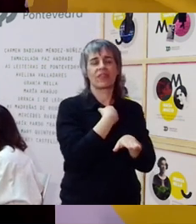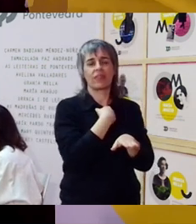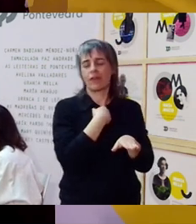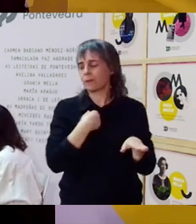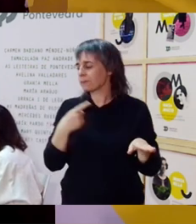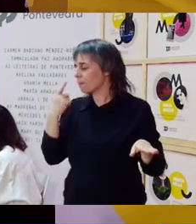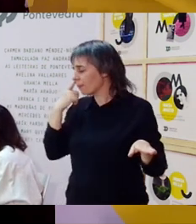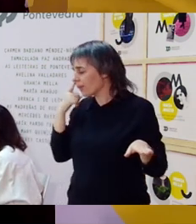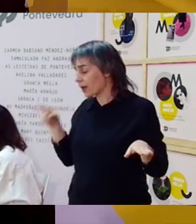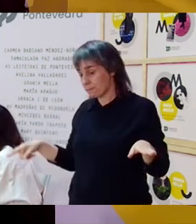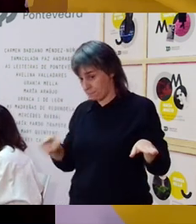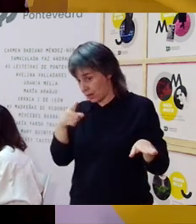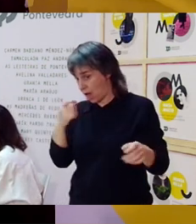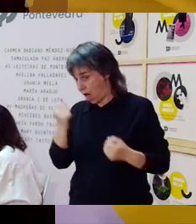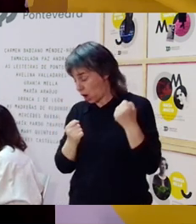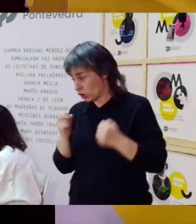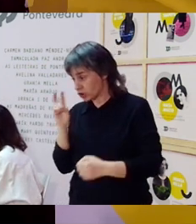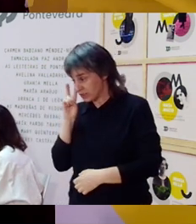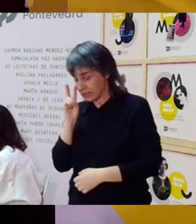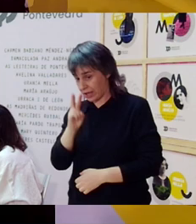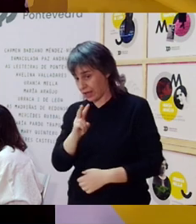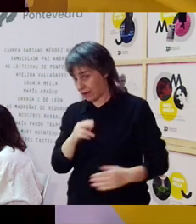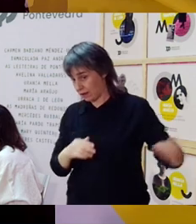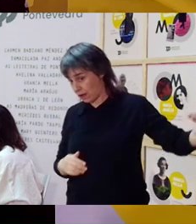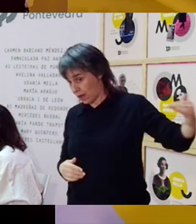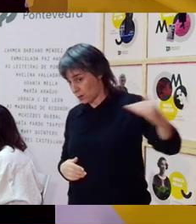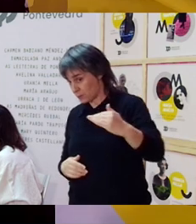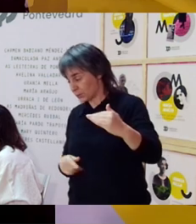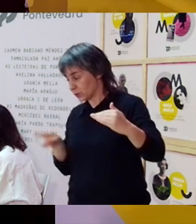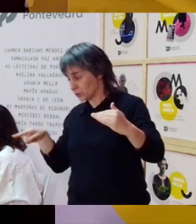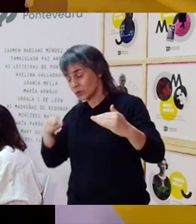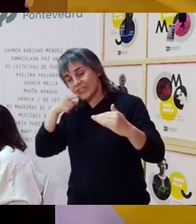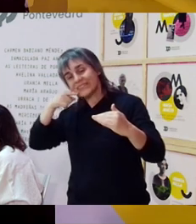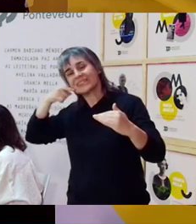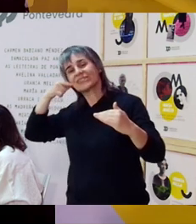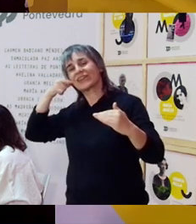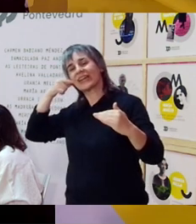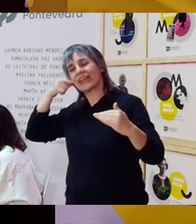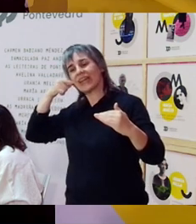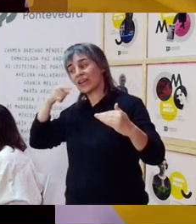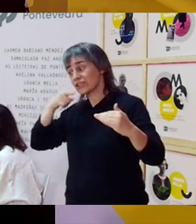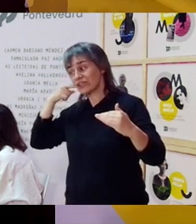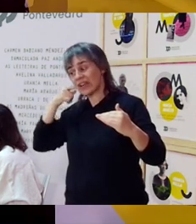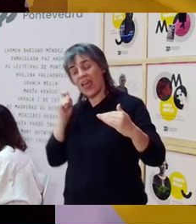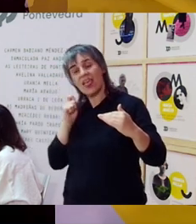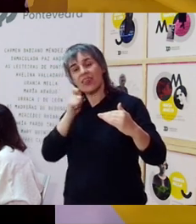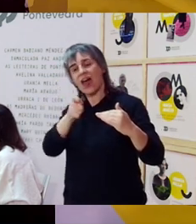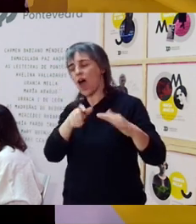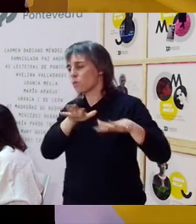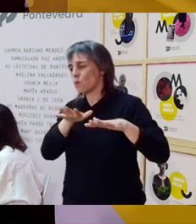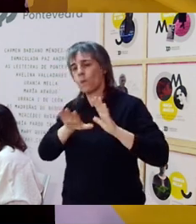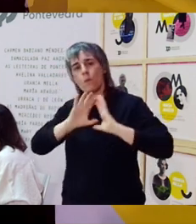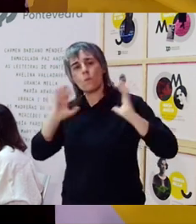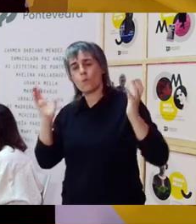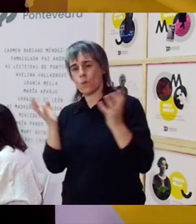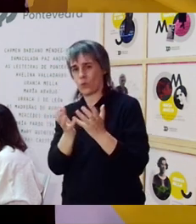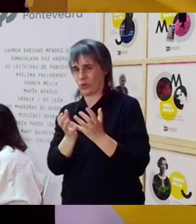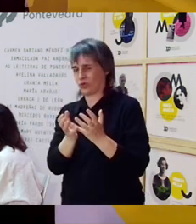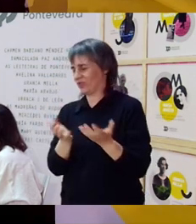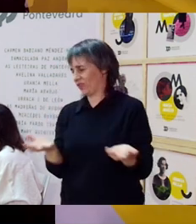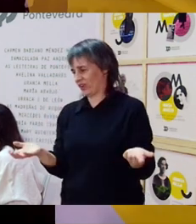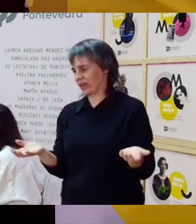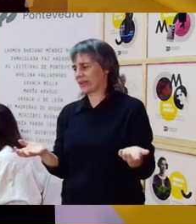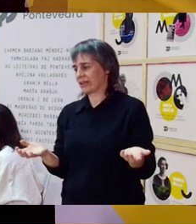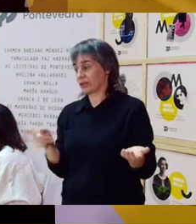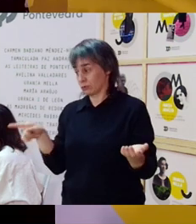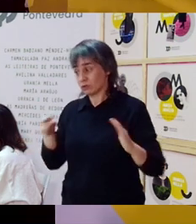mira pa o coche que ven e sonríe. Cunha sonrisa moves o mundo. Verás como para